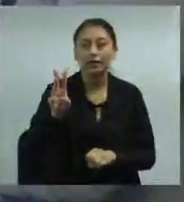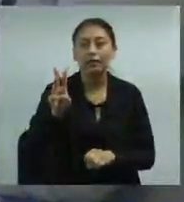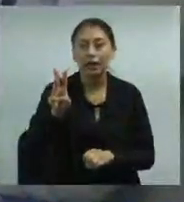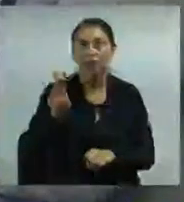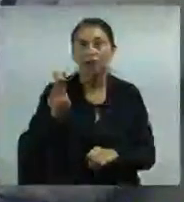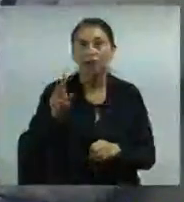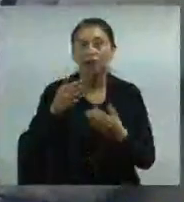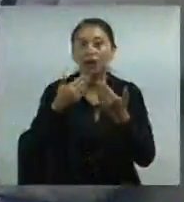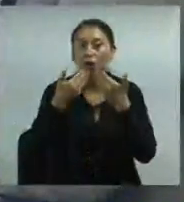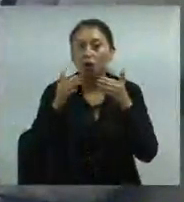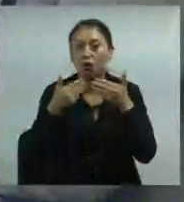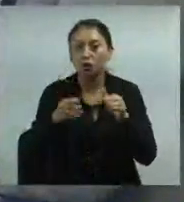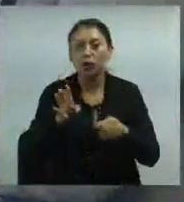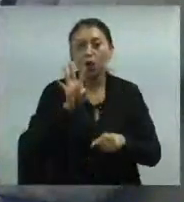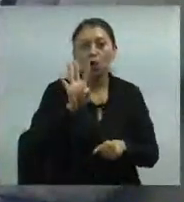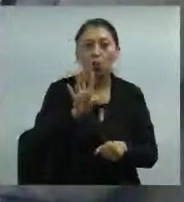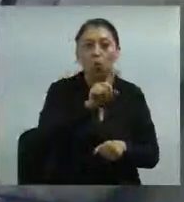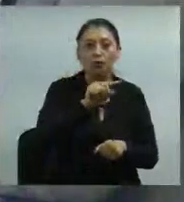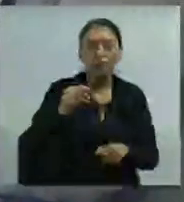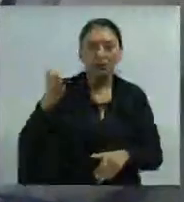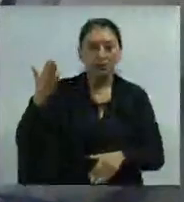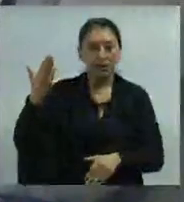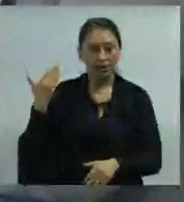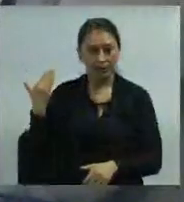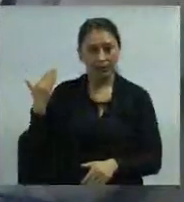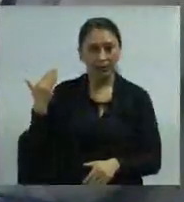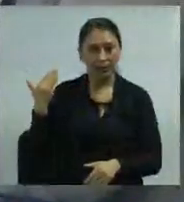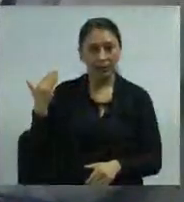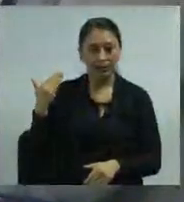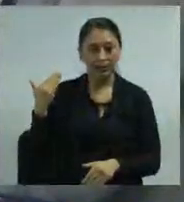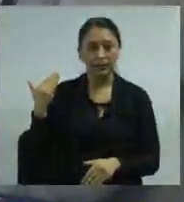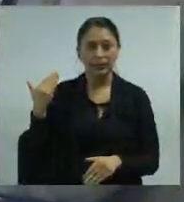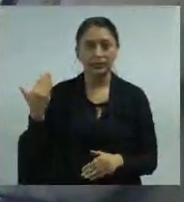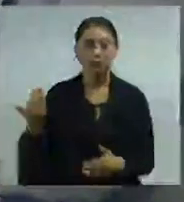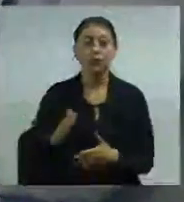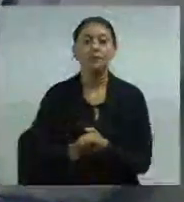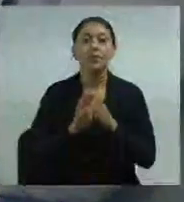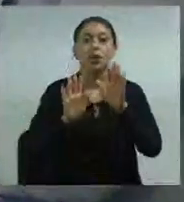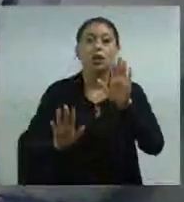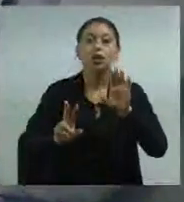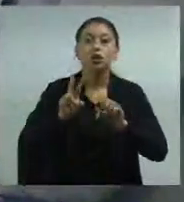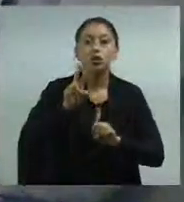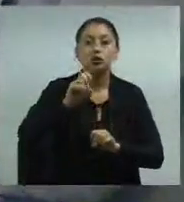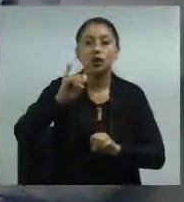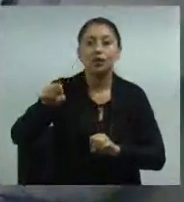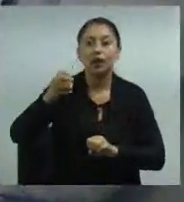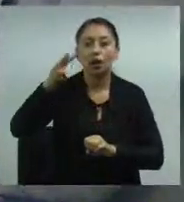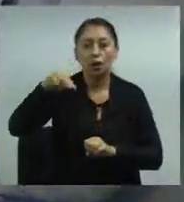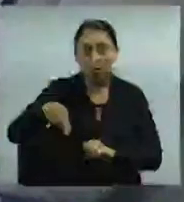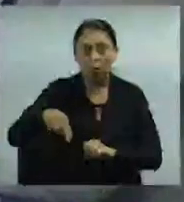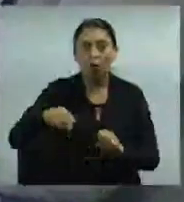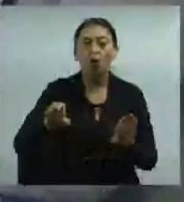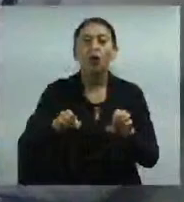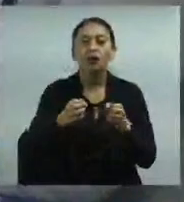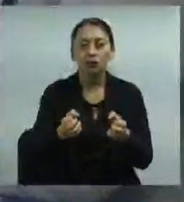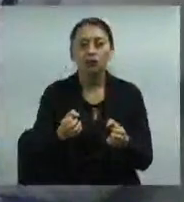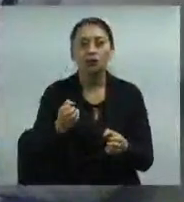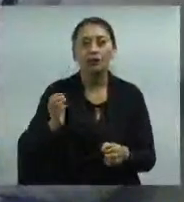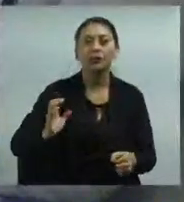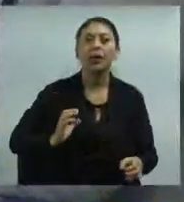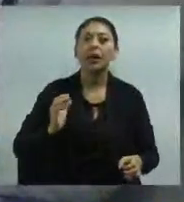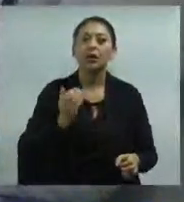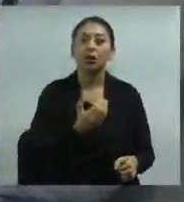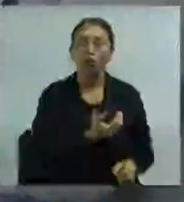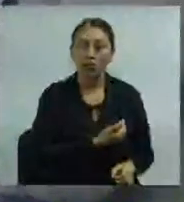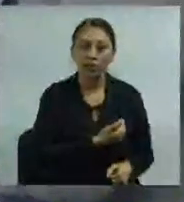eso, 4 meses hacia atrás, su término perentorio es el 12 de junio y por lo tanto este organismo está en